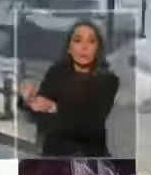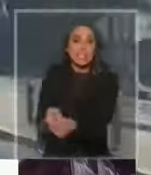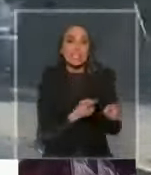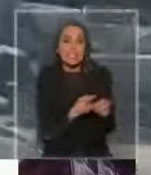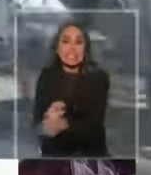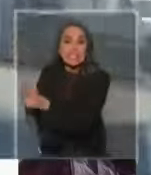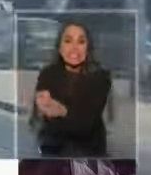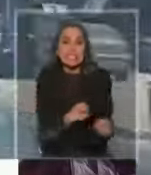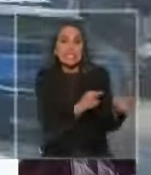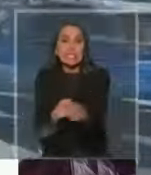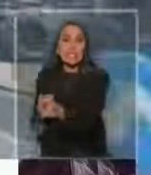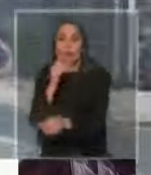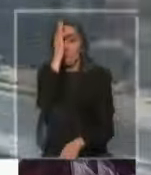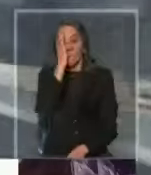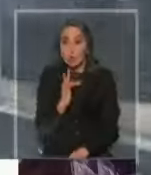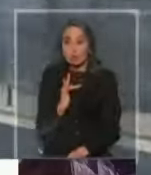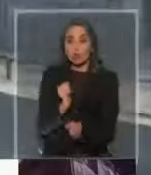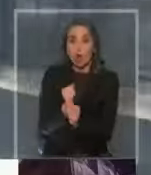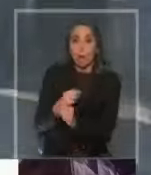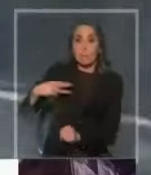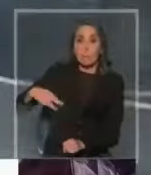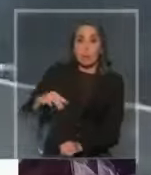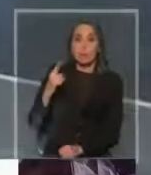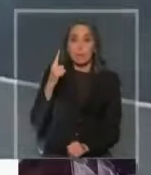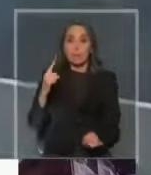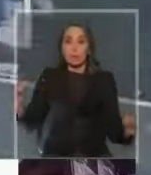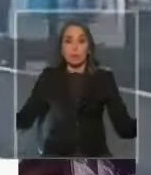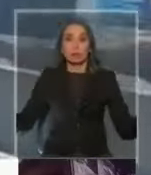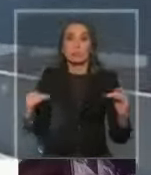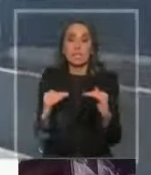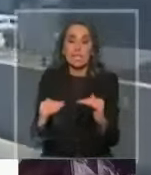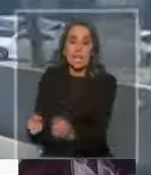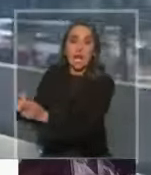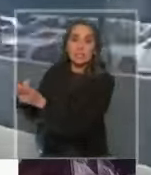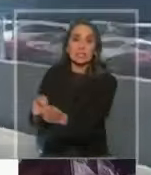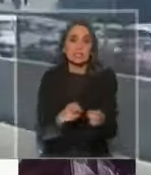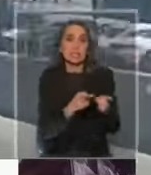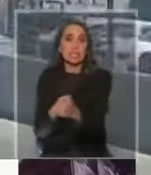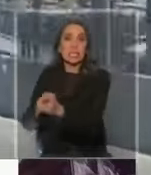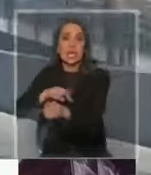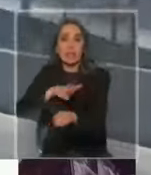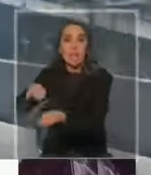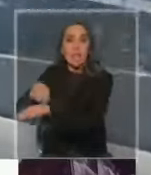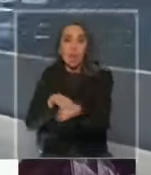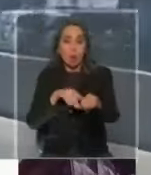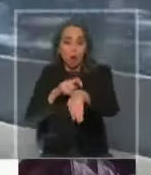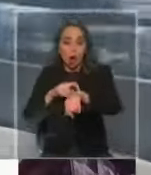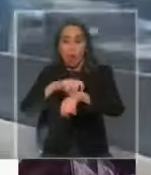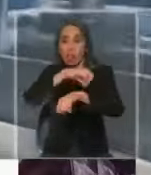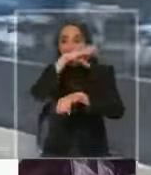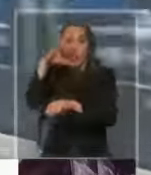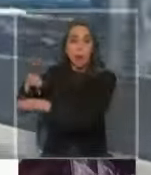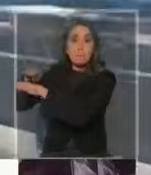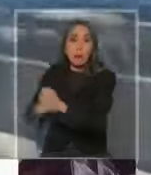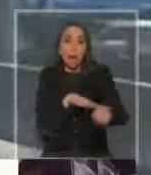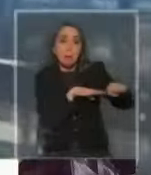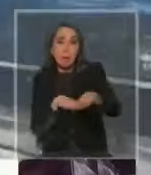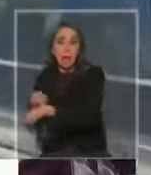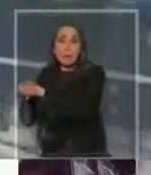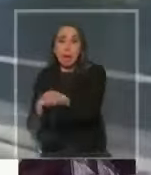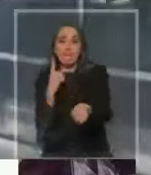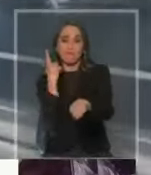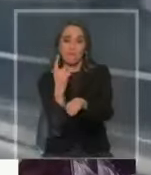Son justamente los funcionarios municipales los primeros en llegar y seguir a los delincuentes que a plena luz del día circulan a alta